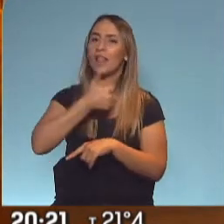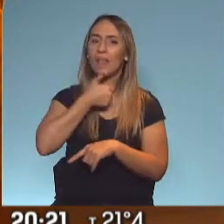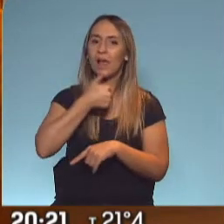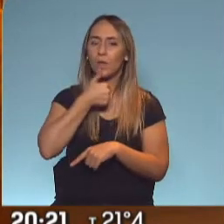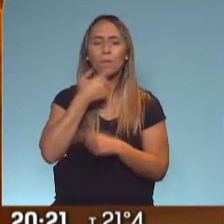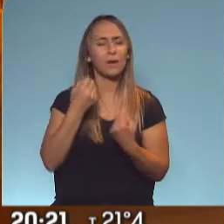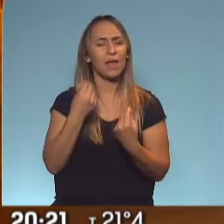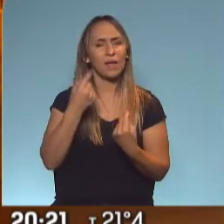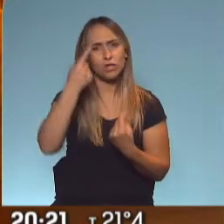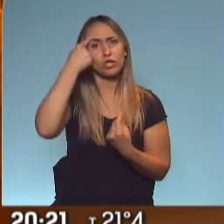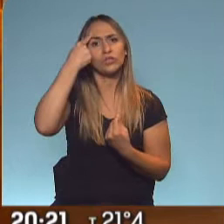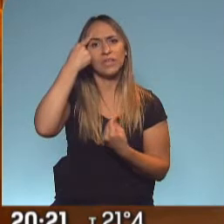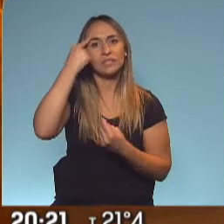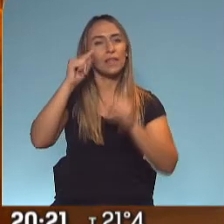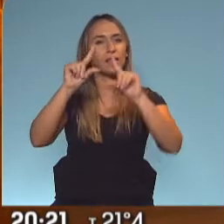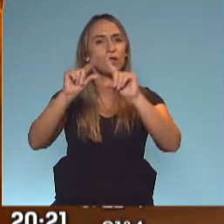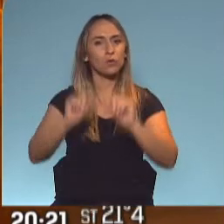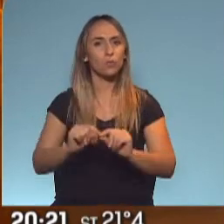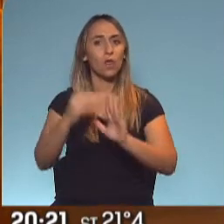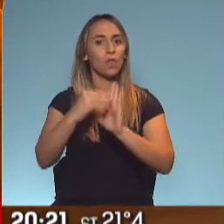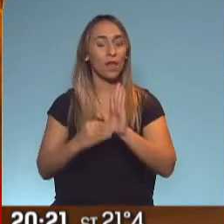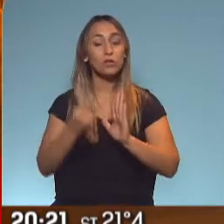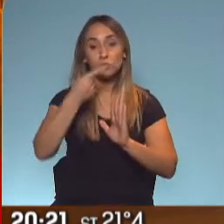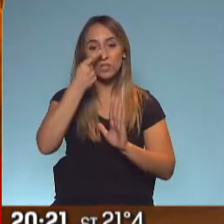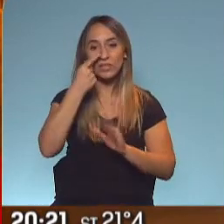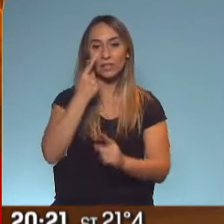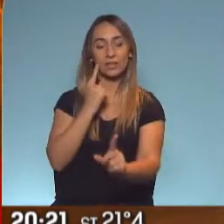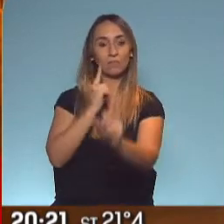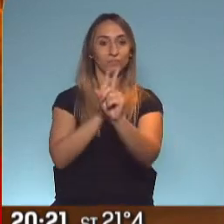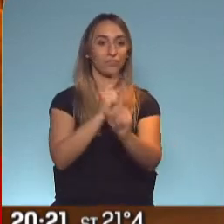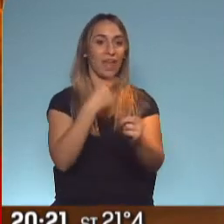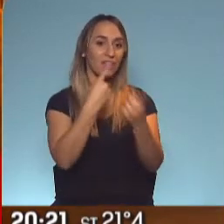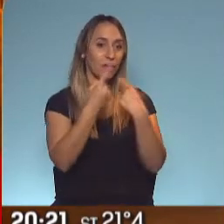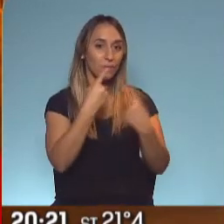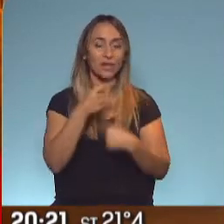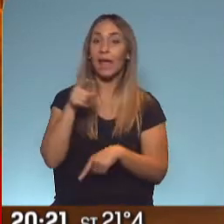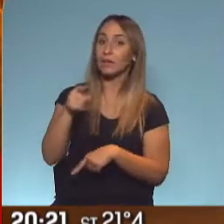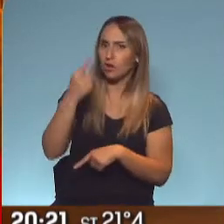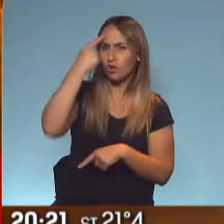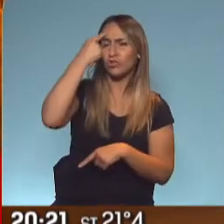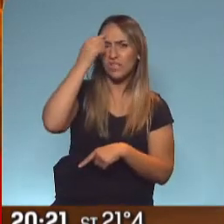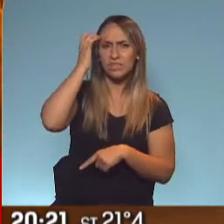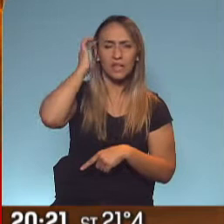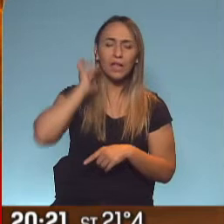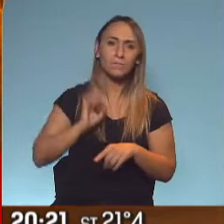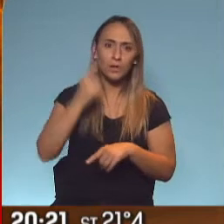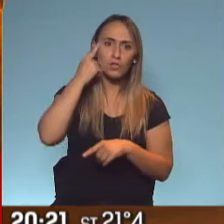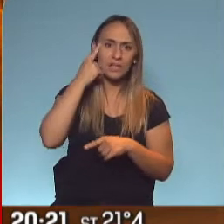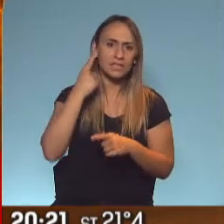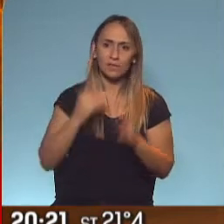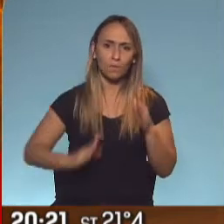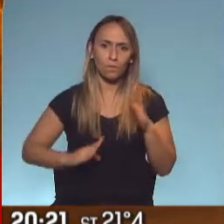de alguna cifra, de algunos datos que en esta interesante entrevista vamos a compartir. Diana, ¿te parece? El tomar conciencia, Ariel, sí, por supuesto,